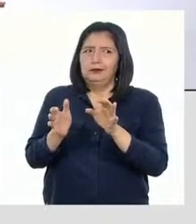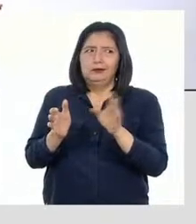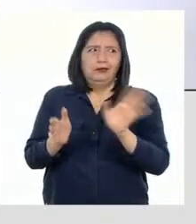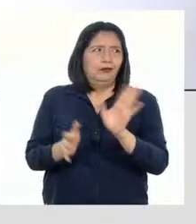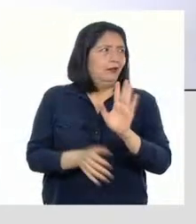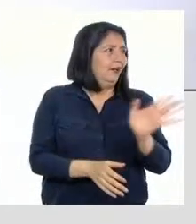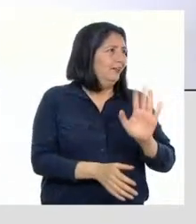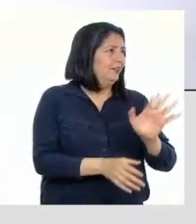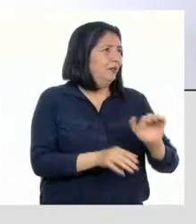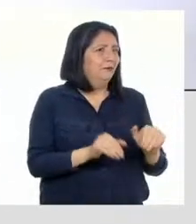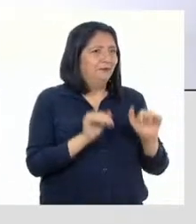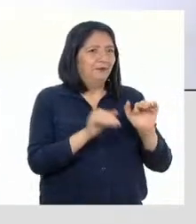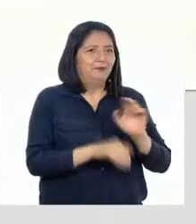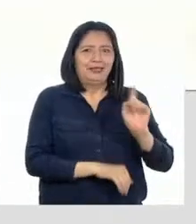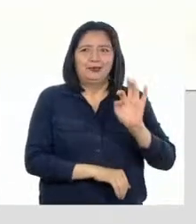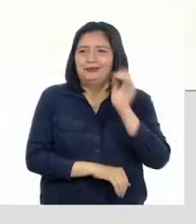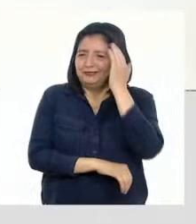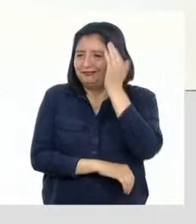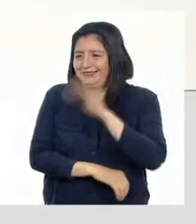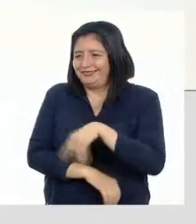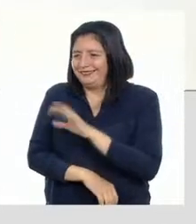Bartolo.